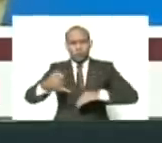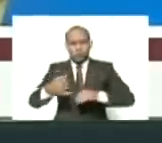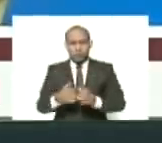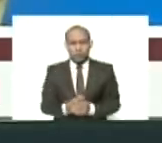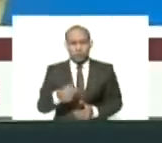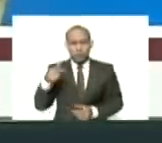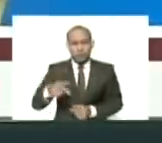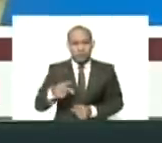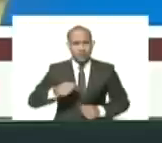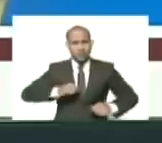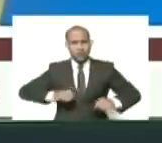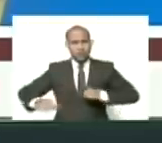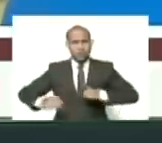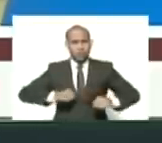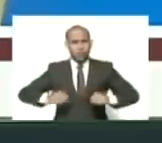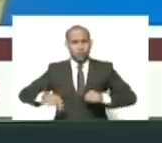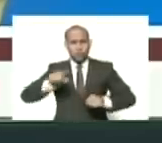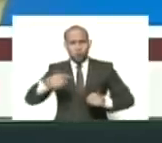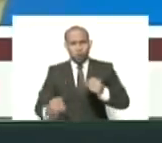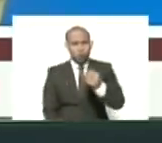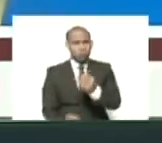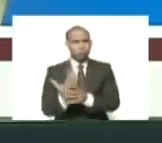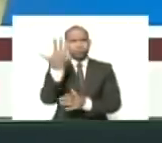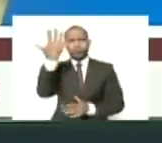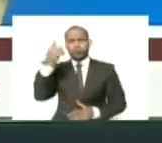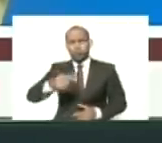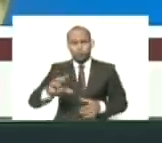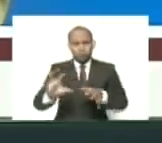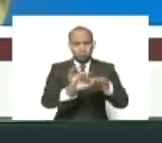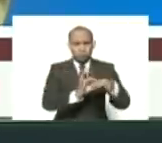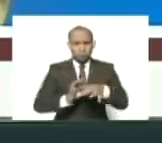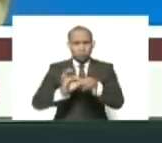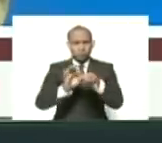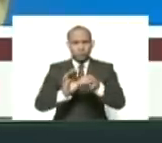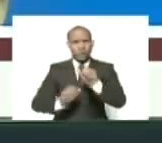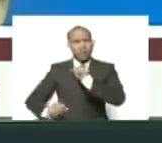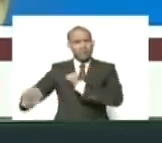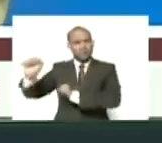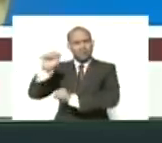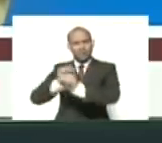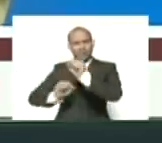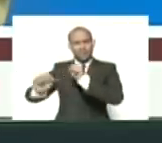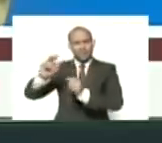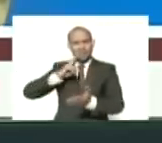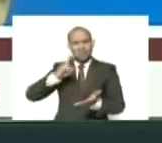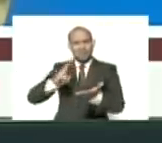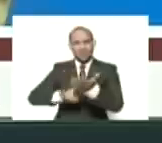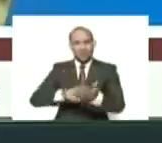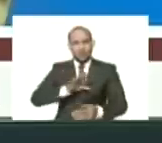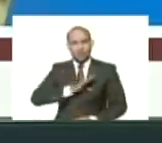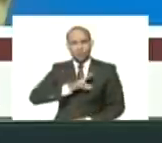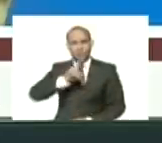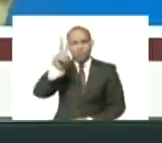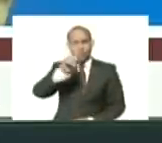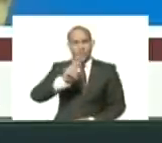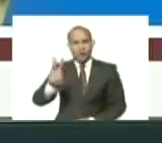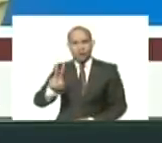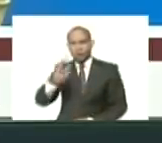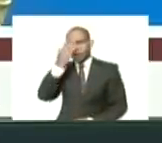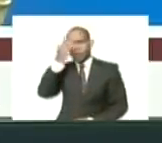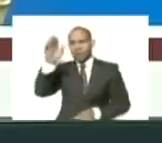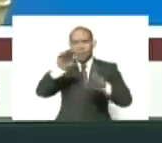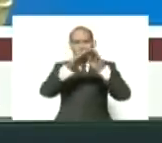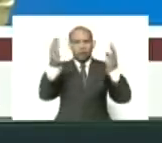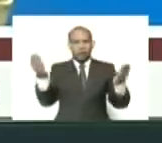este poderoso movimiento que hoy se levanta, que hoy se articula, es defender la verdad de Venezuela ante el mundo,